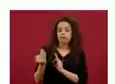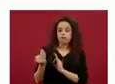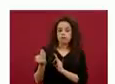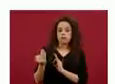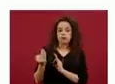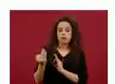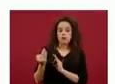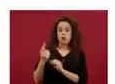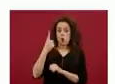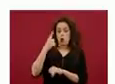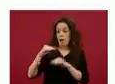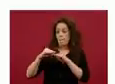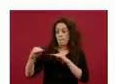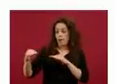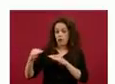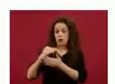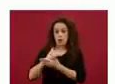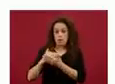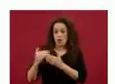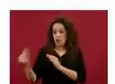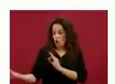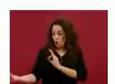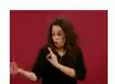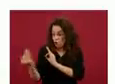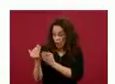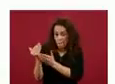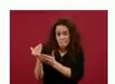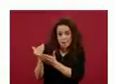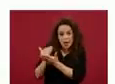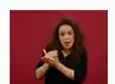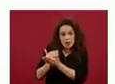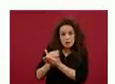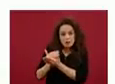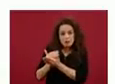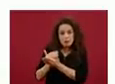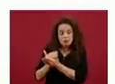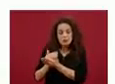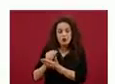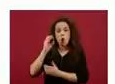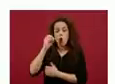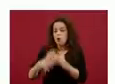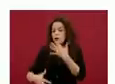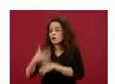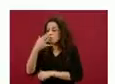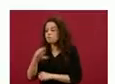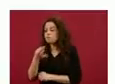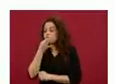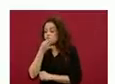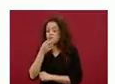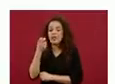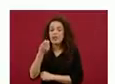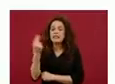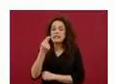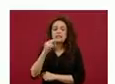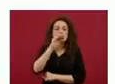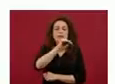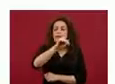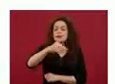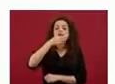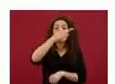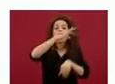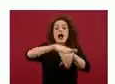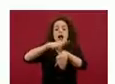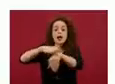durante al menos 15 minutos es como se ha definido un contacto cercano. Hay que avisarles a ellos,